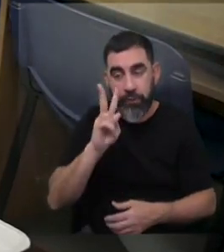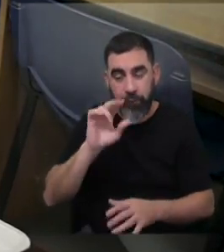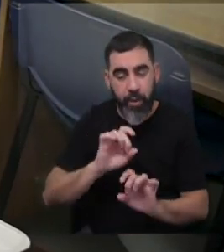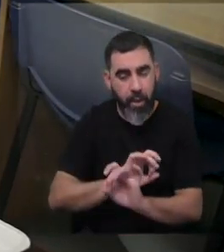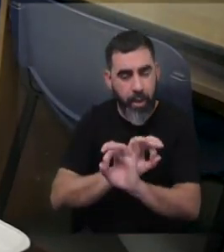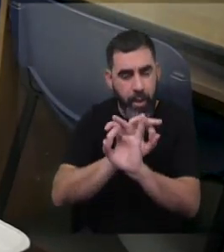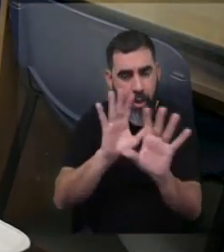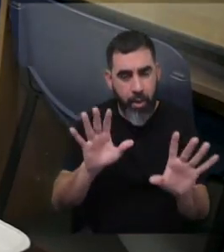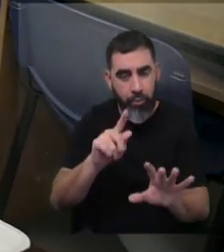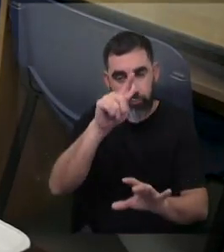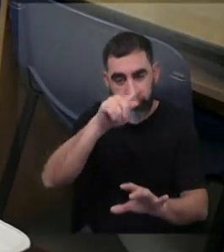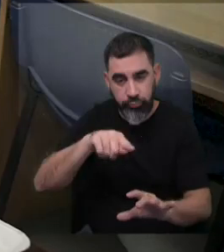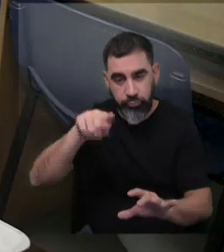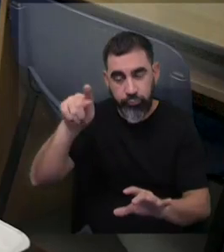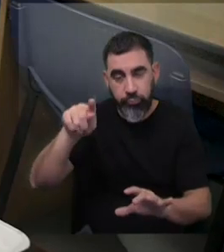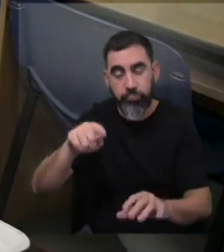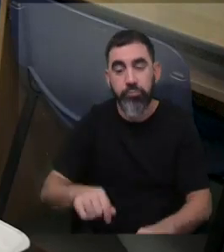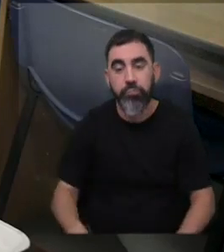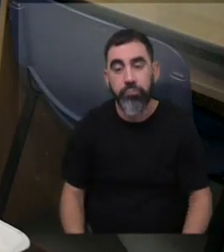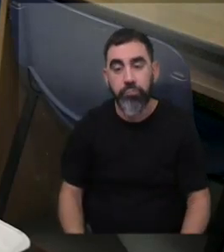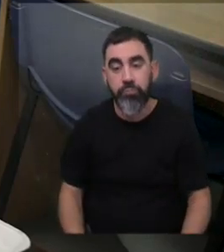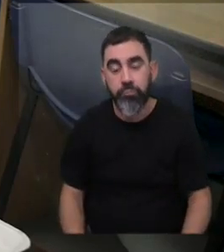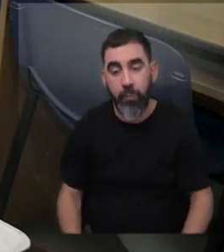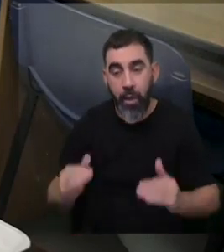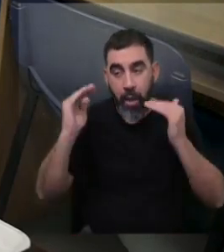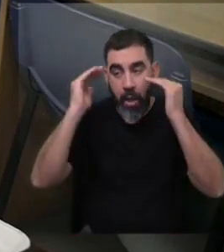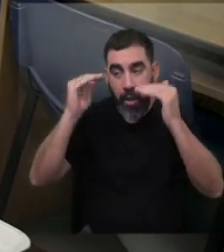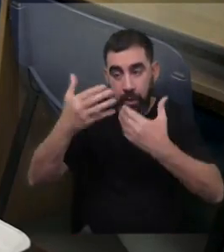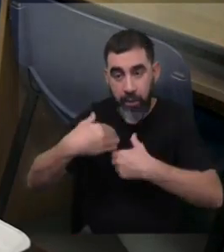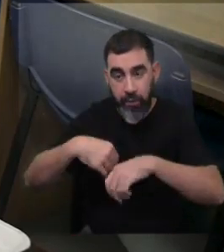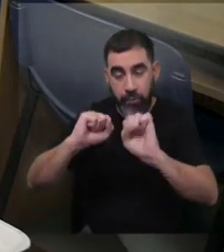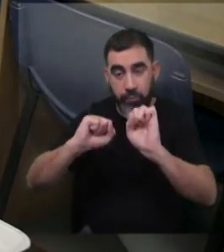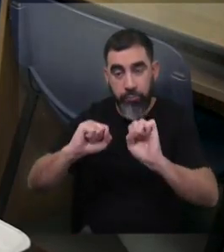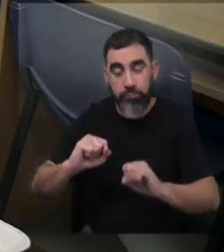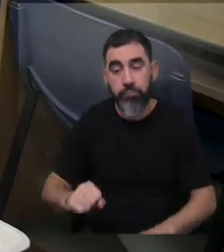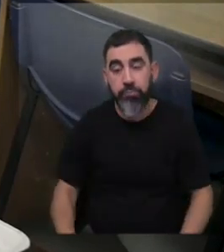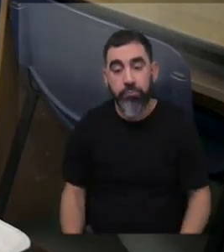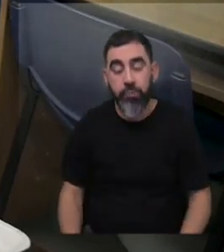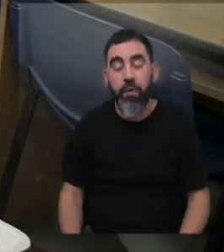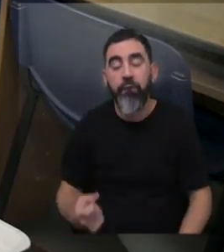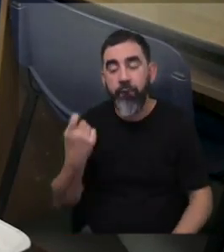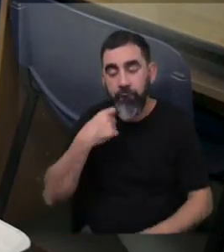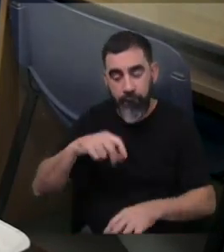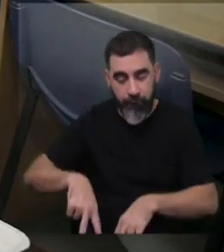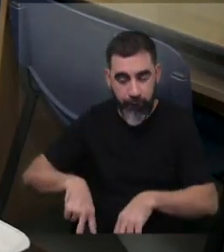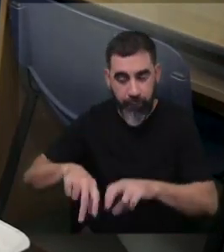la pieza, se la encontró ahí en el alero Tamanduá. Tenemos que hacerle más análisis, pero